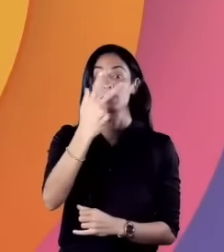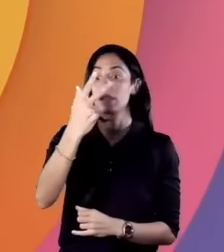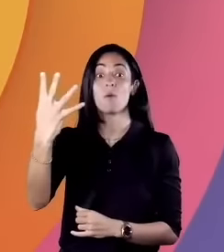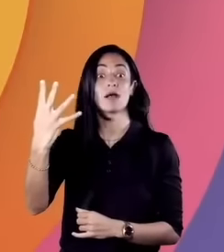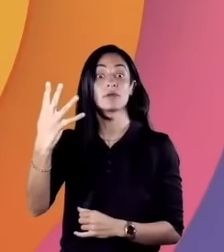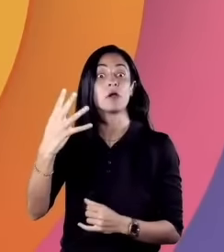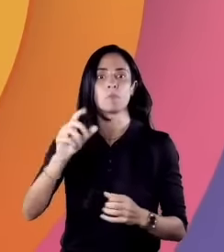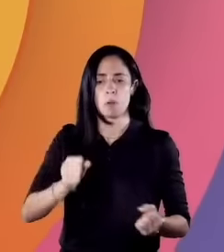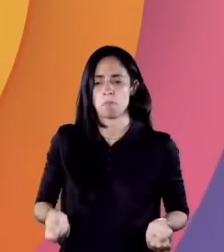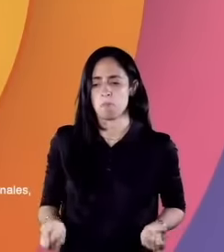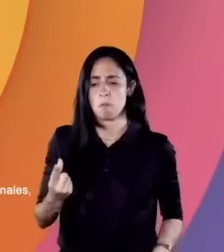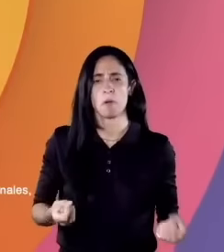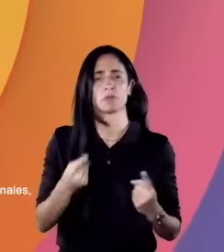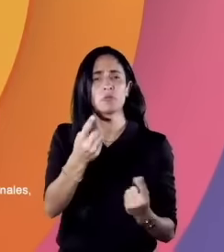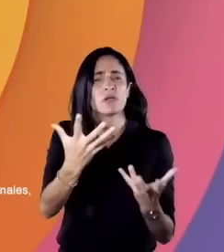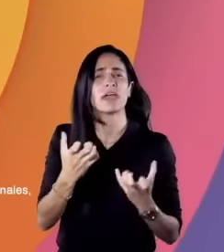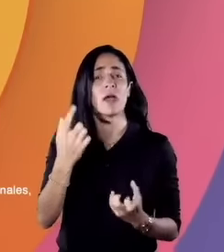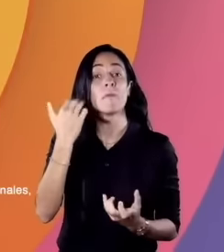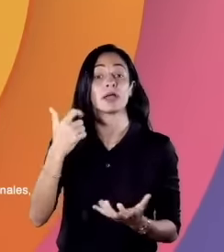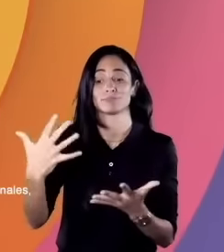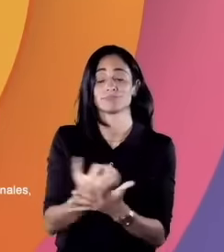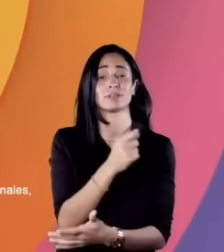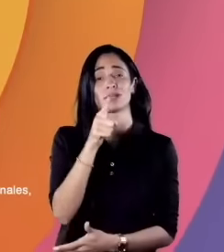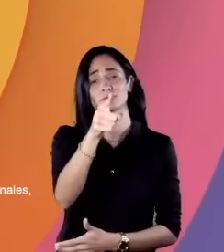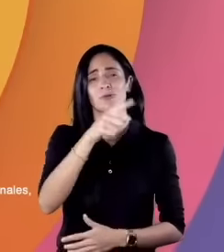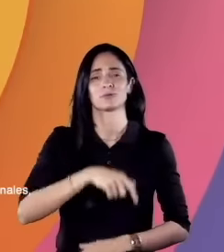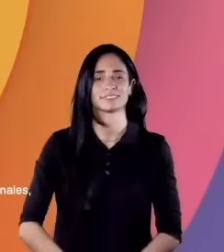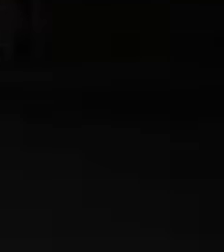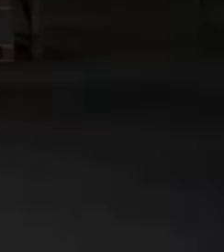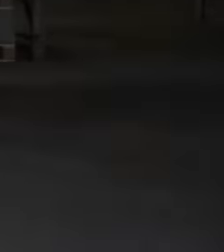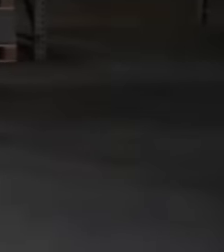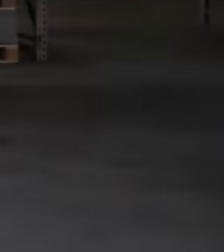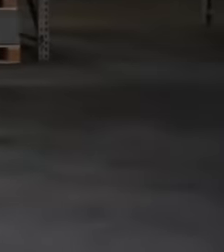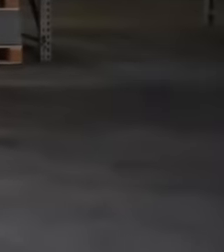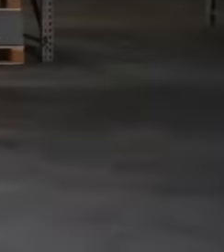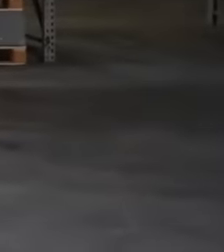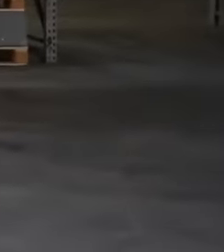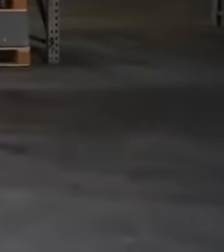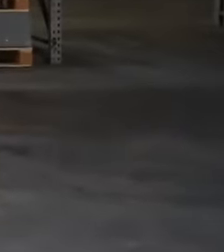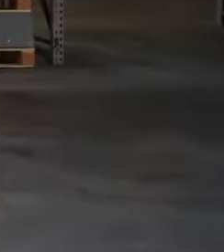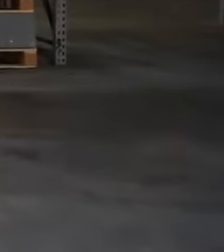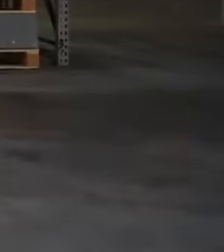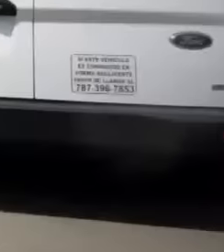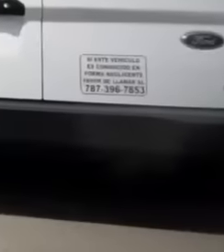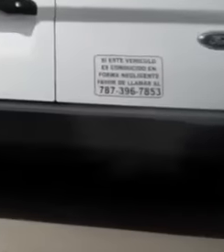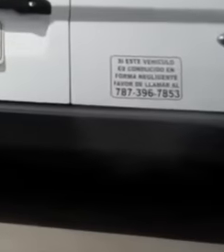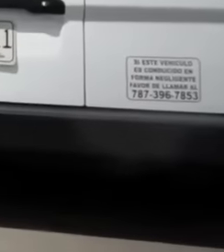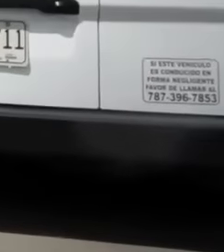4 y gástalo en lo que quieras, porque lo que quieras te lo dan los Pegas.